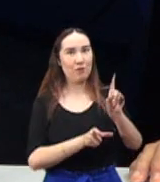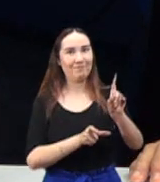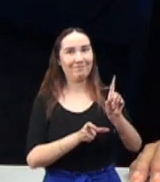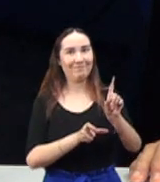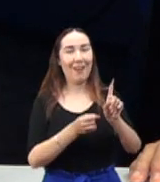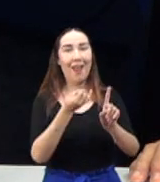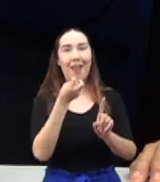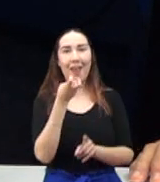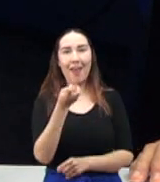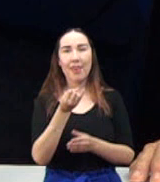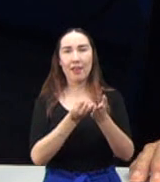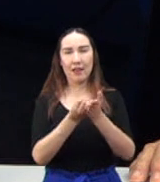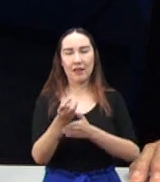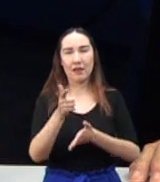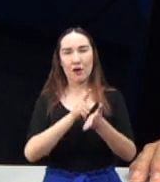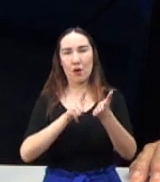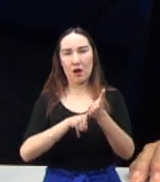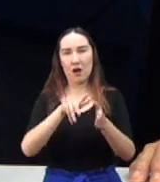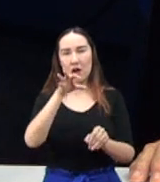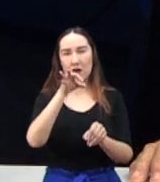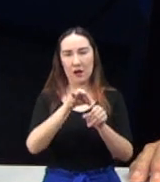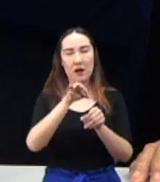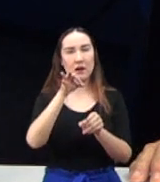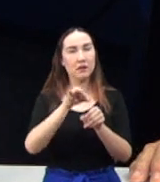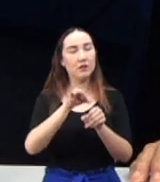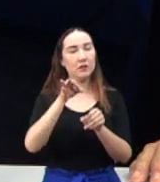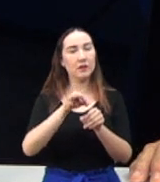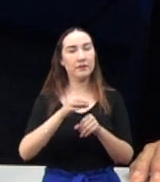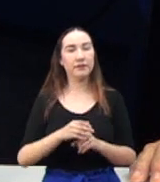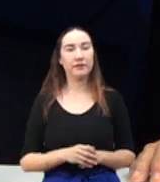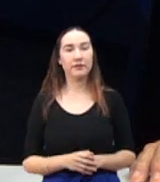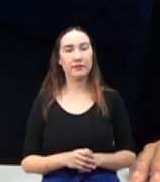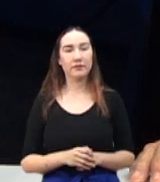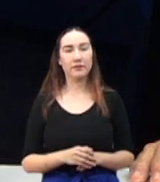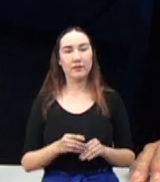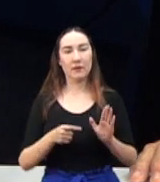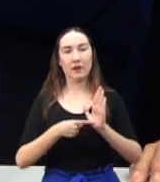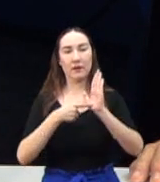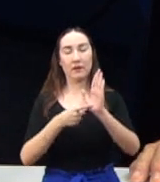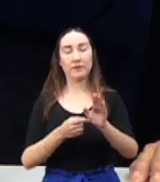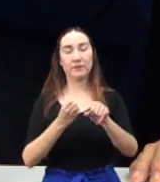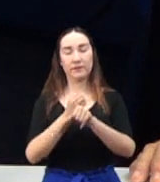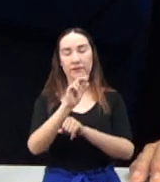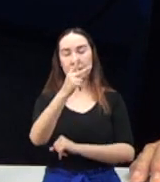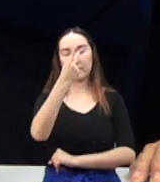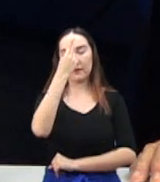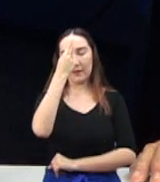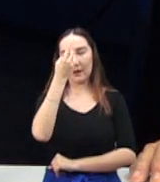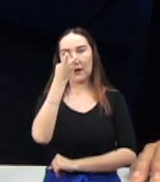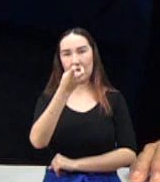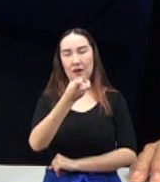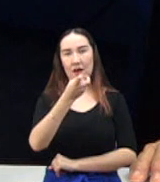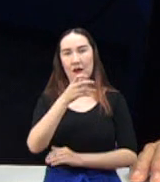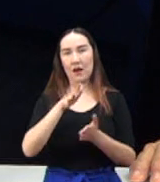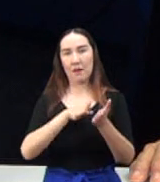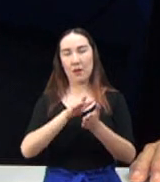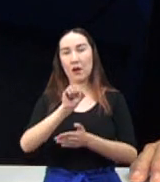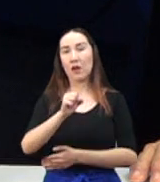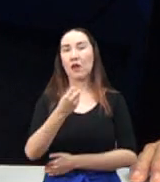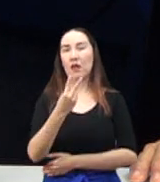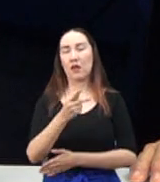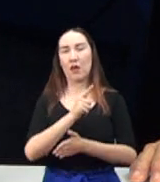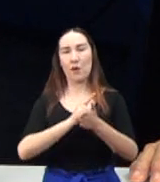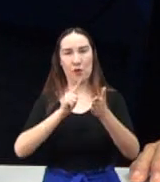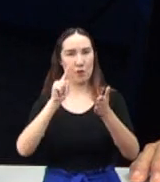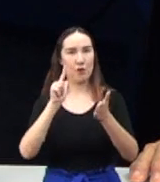esta ley electoral que se presenta en San Luis Potosí y obviamente se avala por la 62ª.